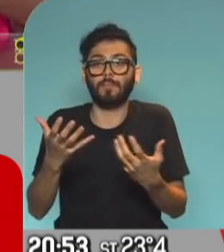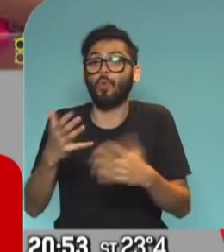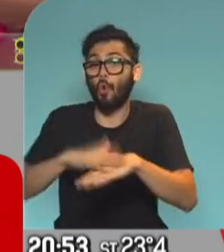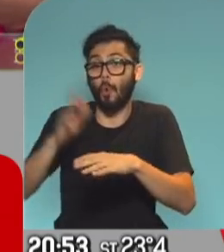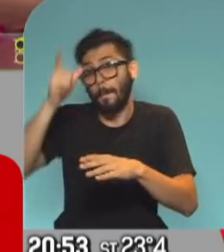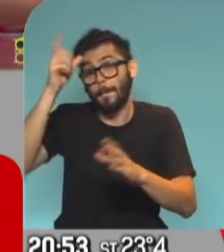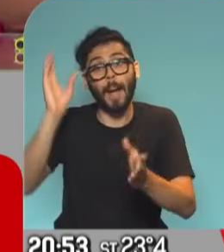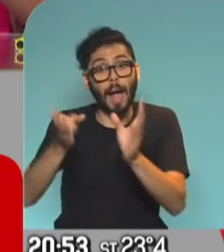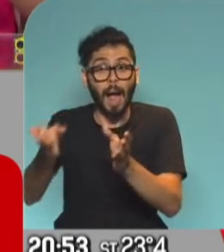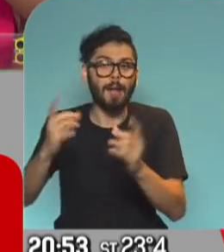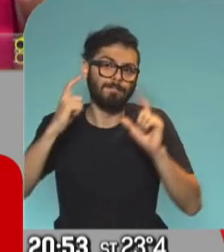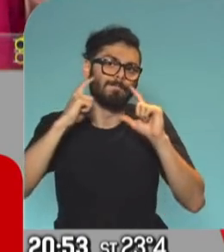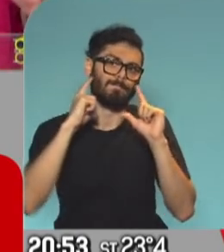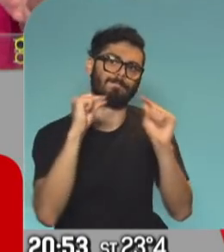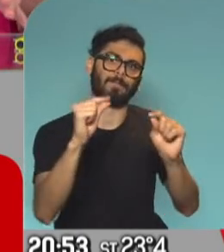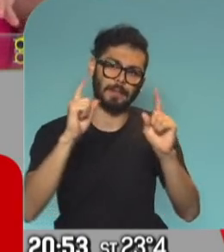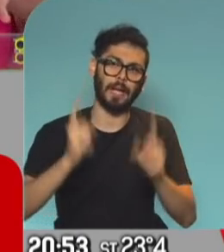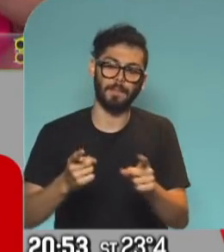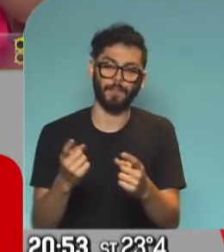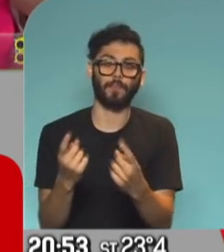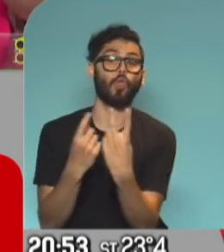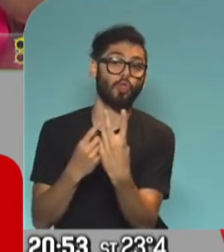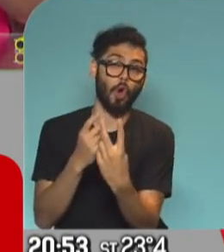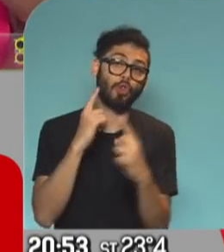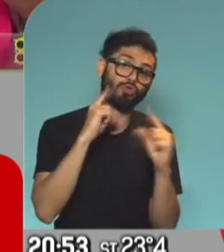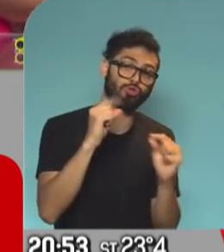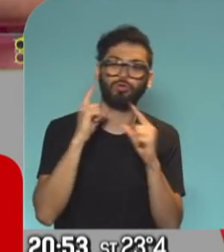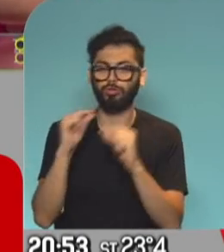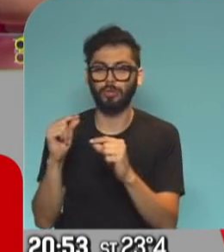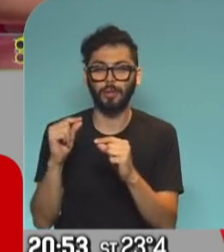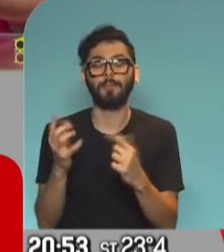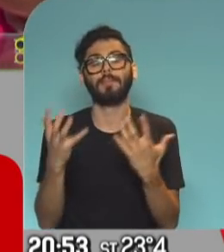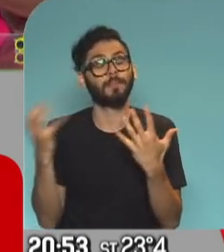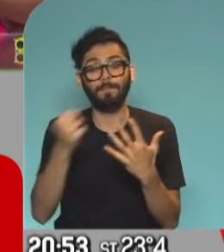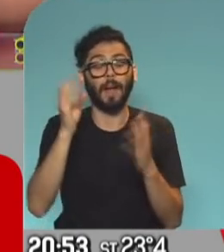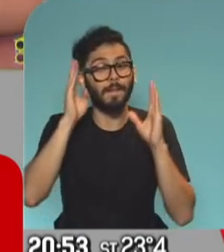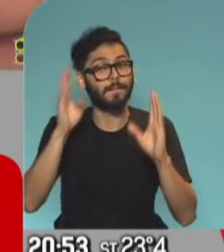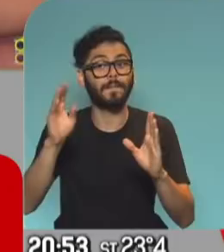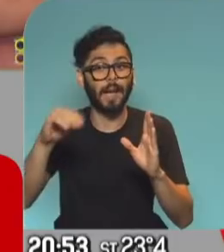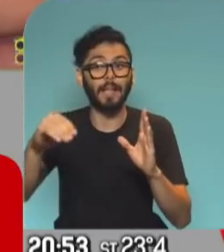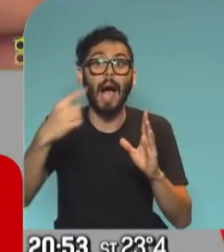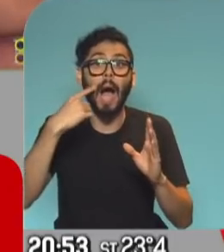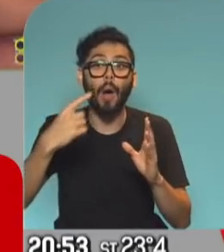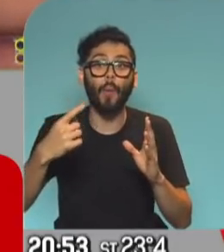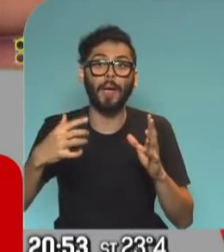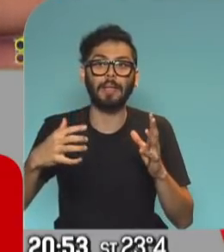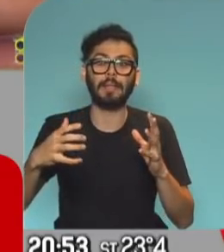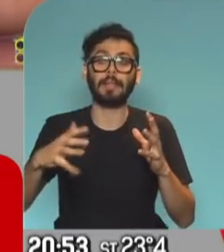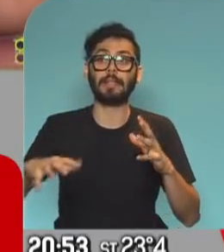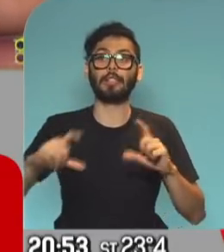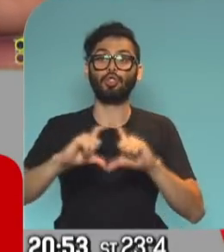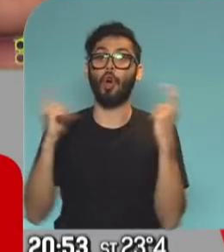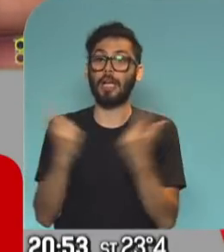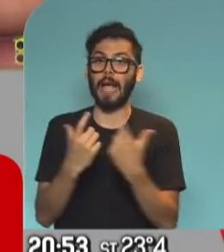esta represión policial. O sea, esos 2 elementos tenemos ahora. Por supuesto, hay que estar atentos quién logra capitalizar este descontento